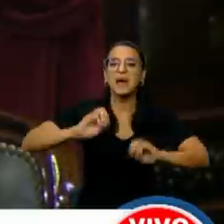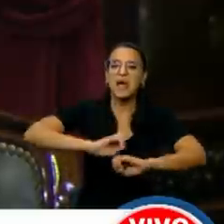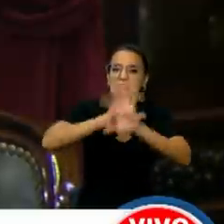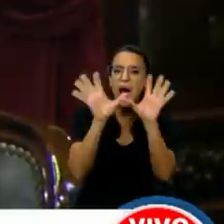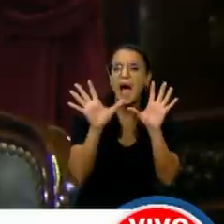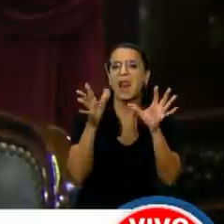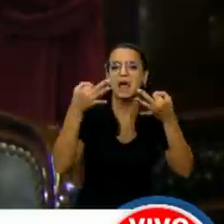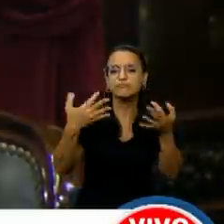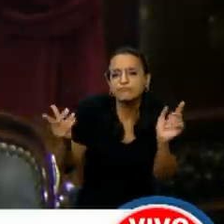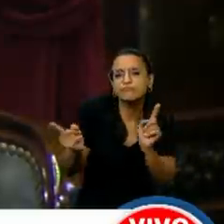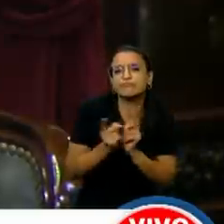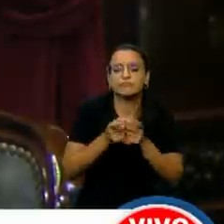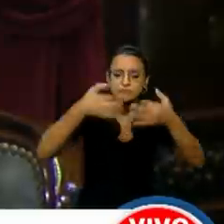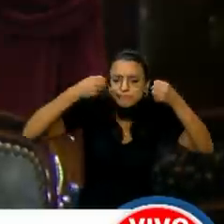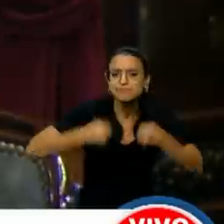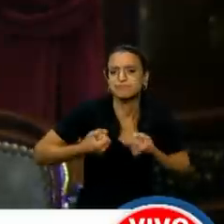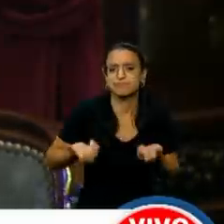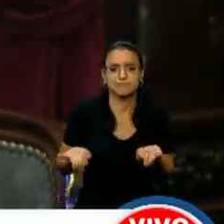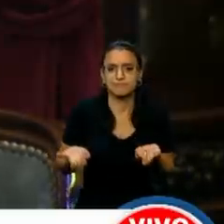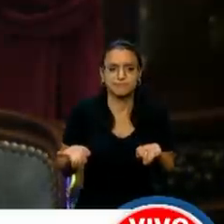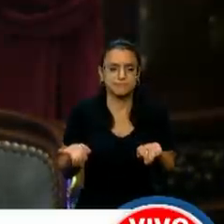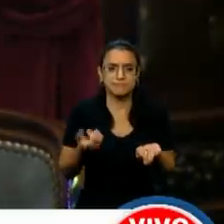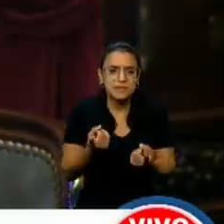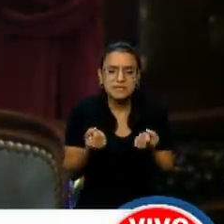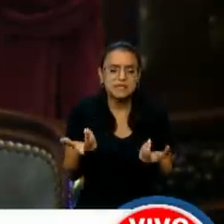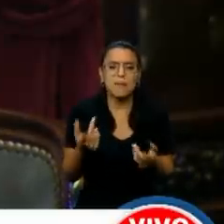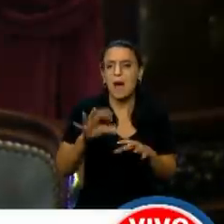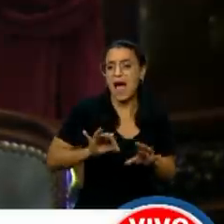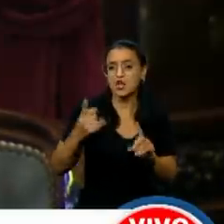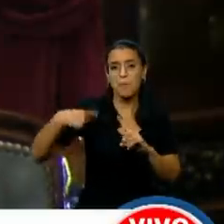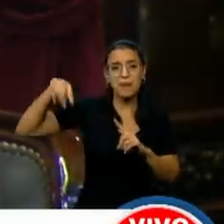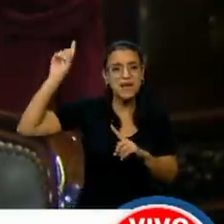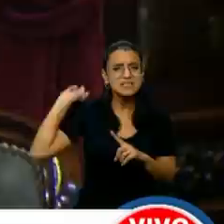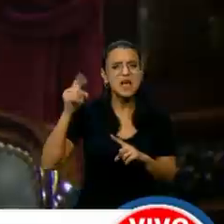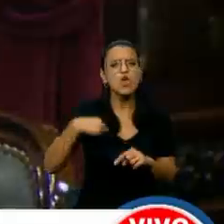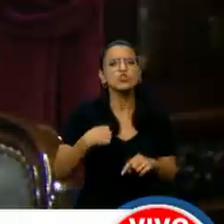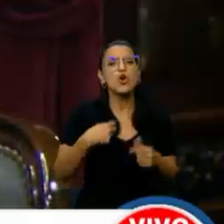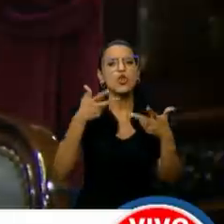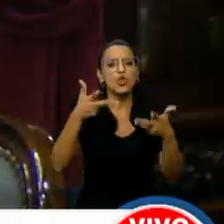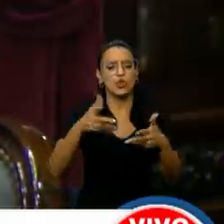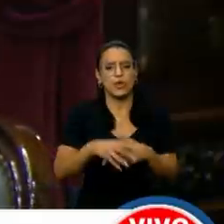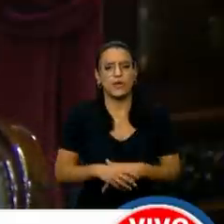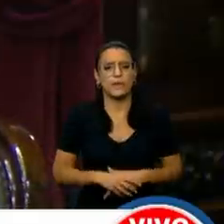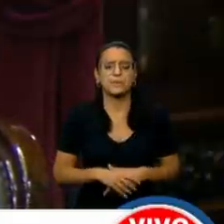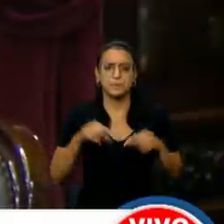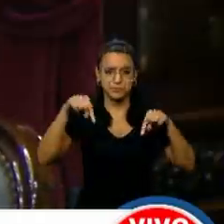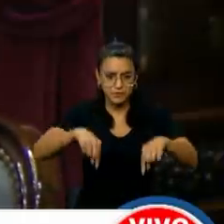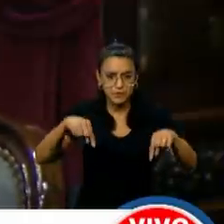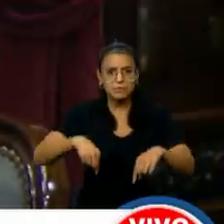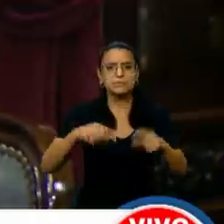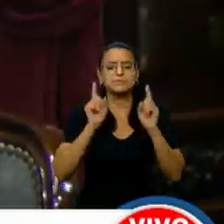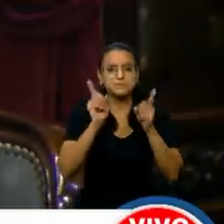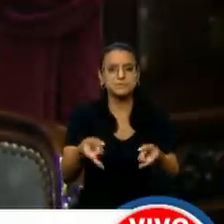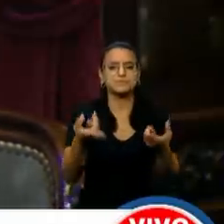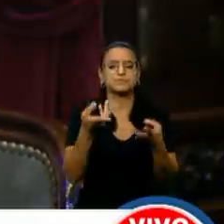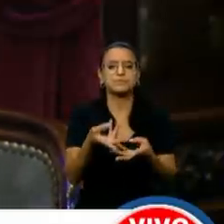y concisa y contundente el año pasado señales acá en este también